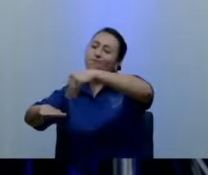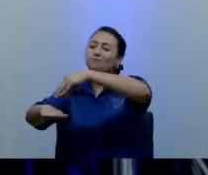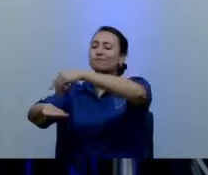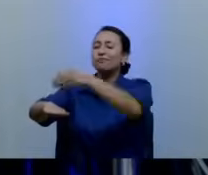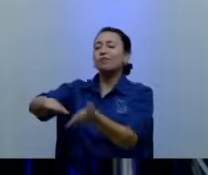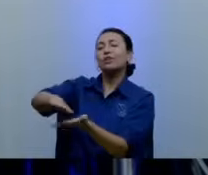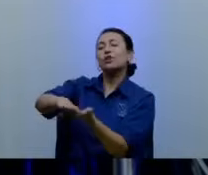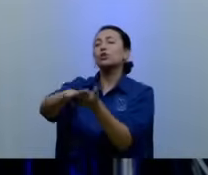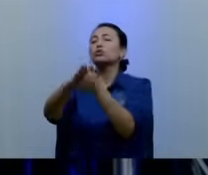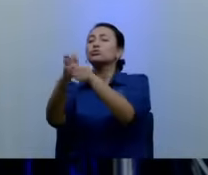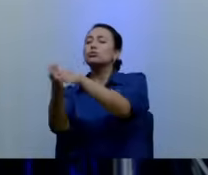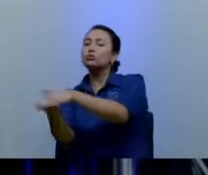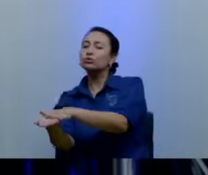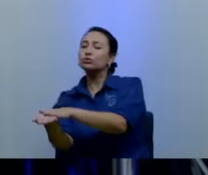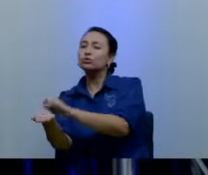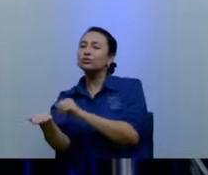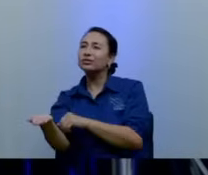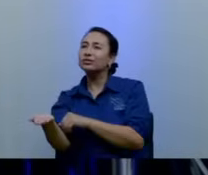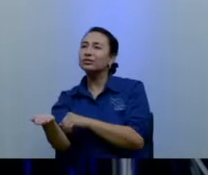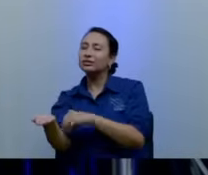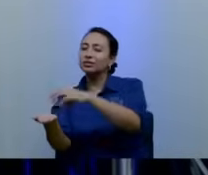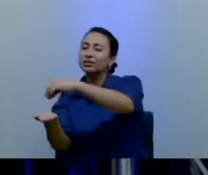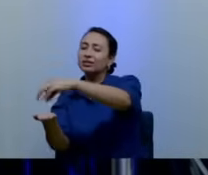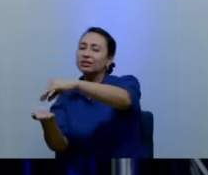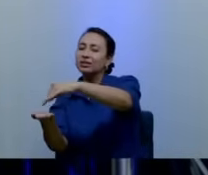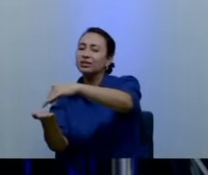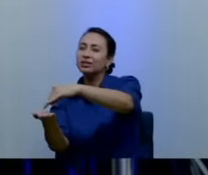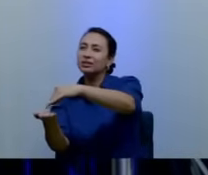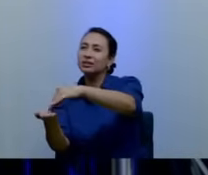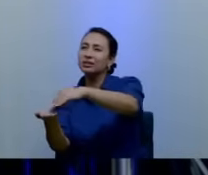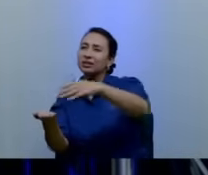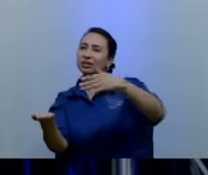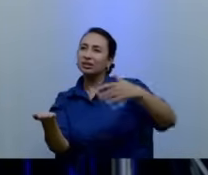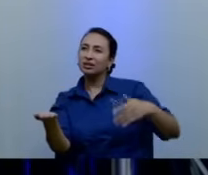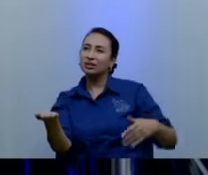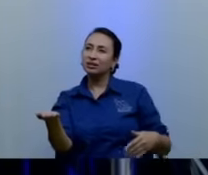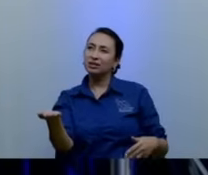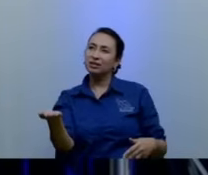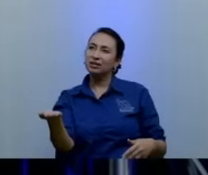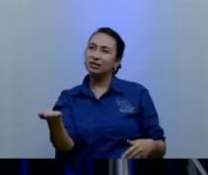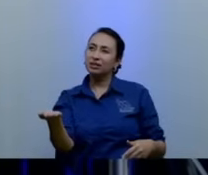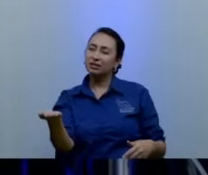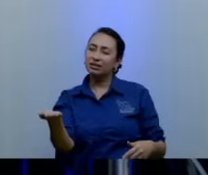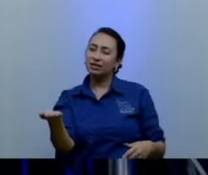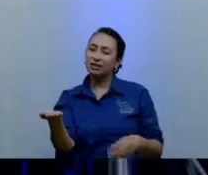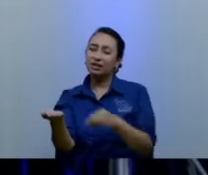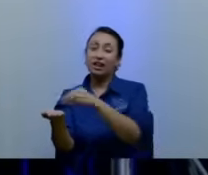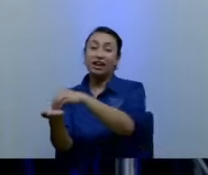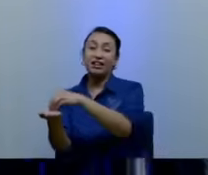Da la vuelta, pero si le echas sal cuando la carne ya está asada, no agarra sabor.